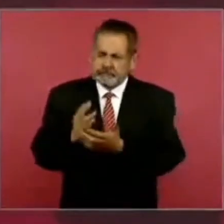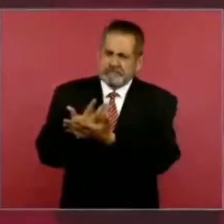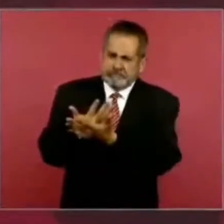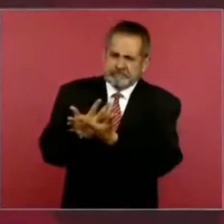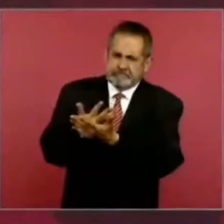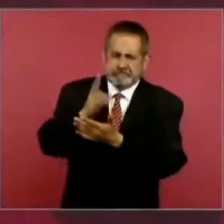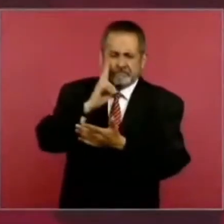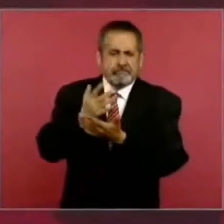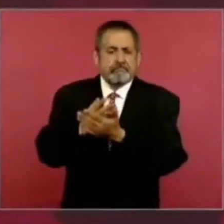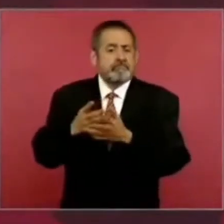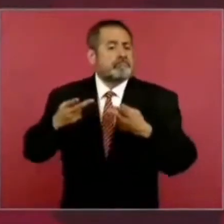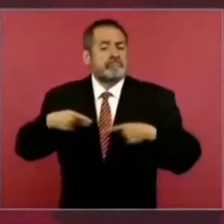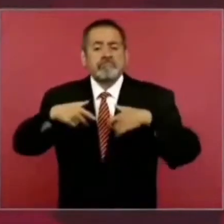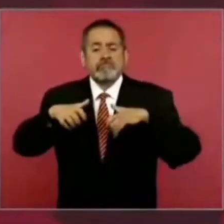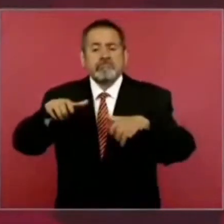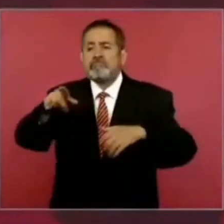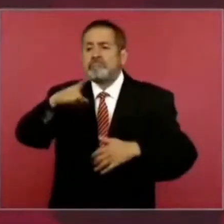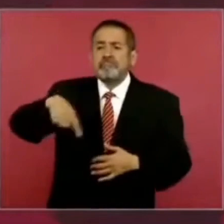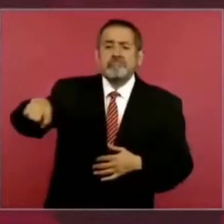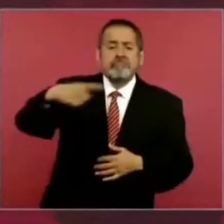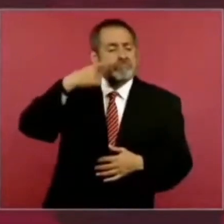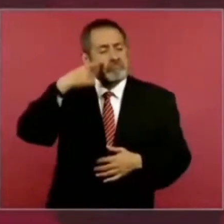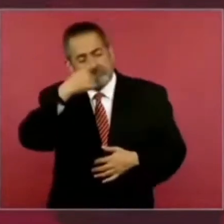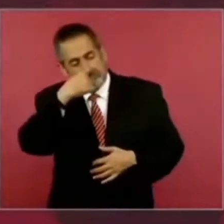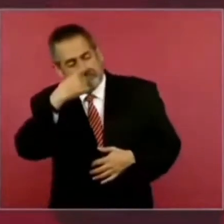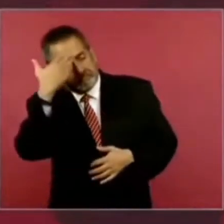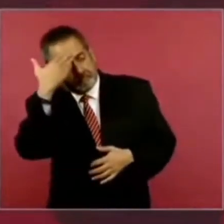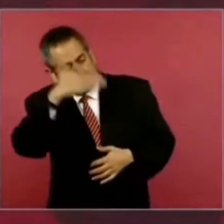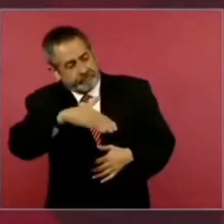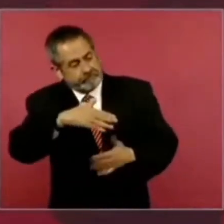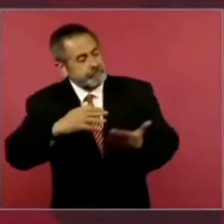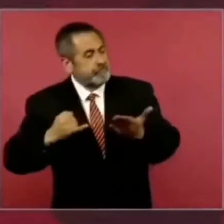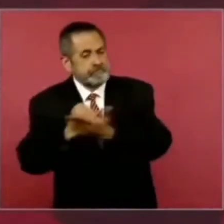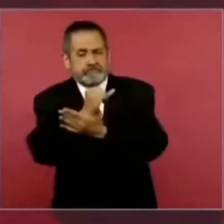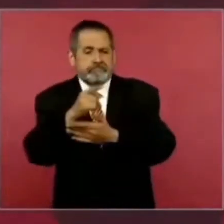esperar, y es el pueblo. ¿Pero qué dicen?